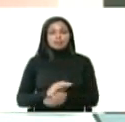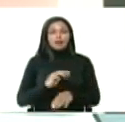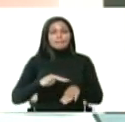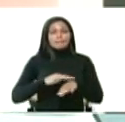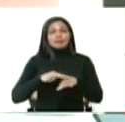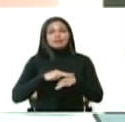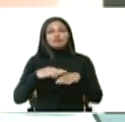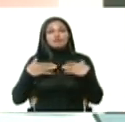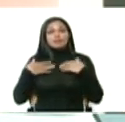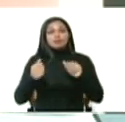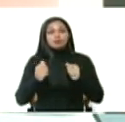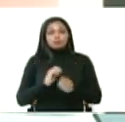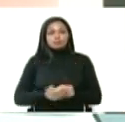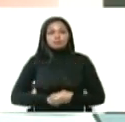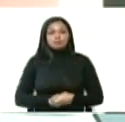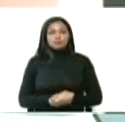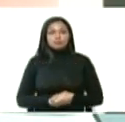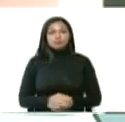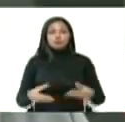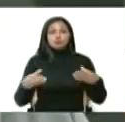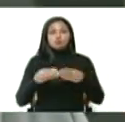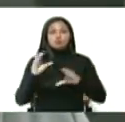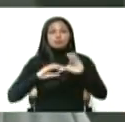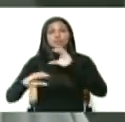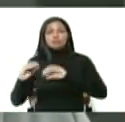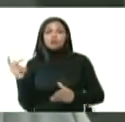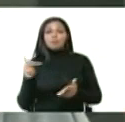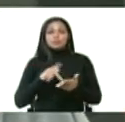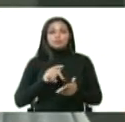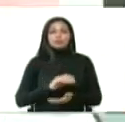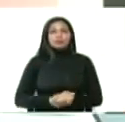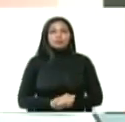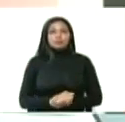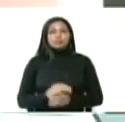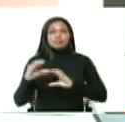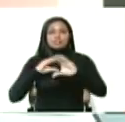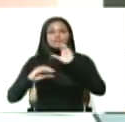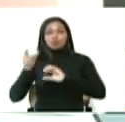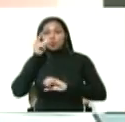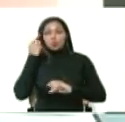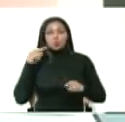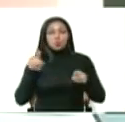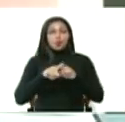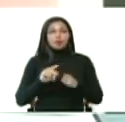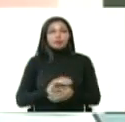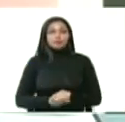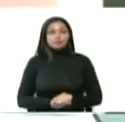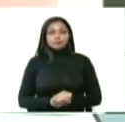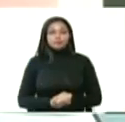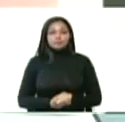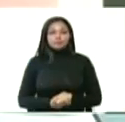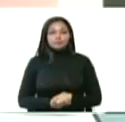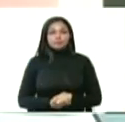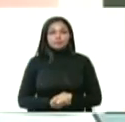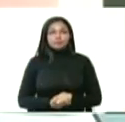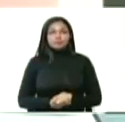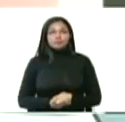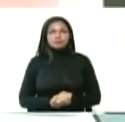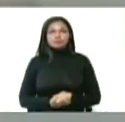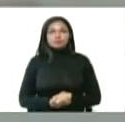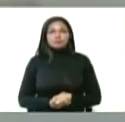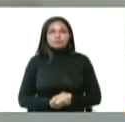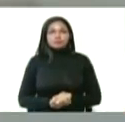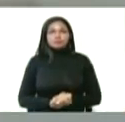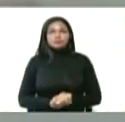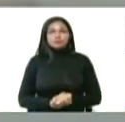ministro de Salud, equipo científico presente, científicas, las científicas. Aquí